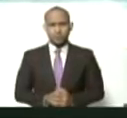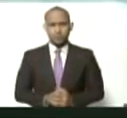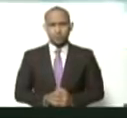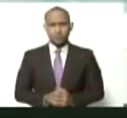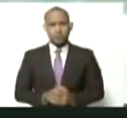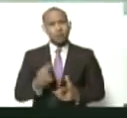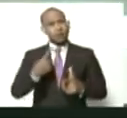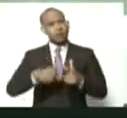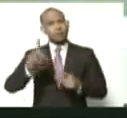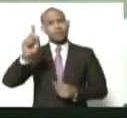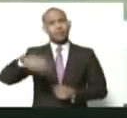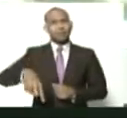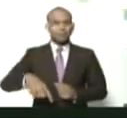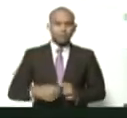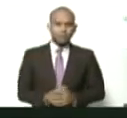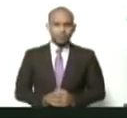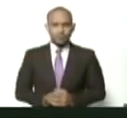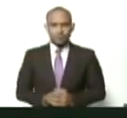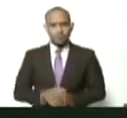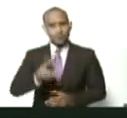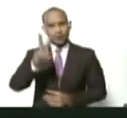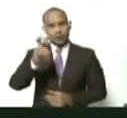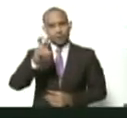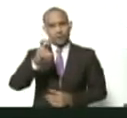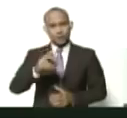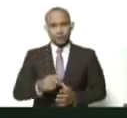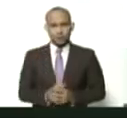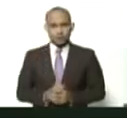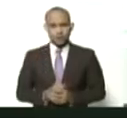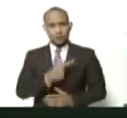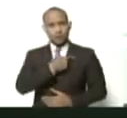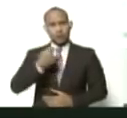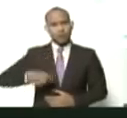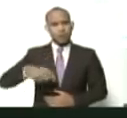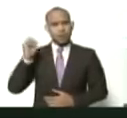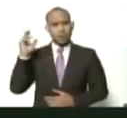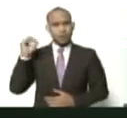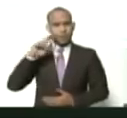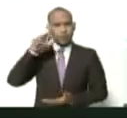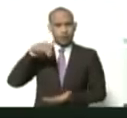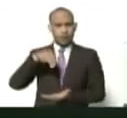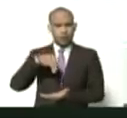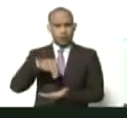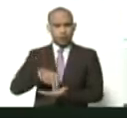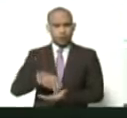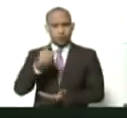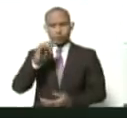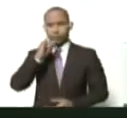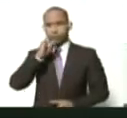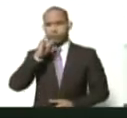Pero también, el viernes, el presidente de la Asamblea Nacional hizo una denuncia